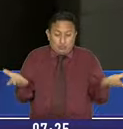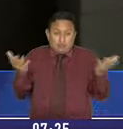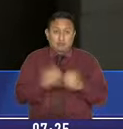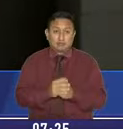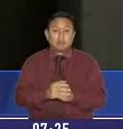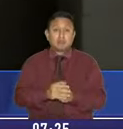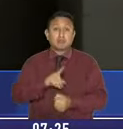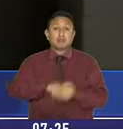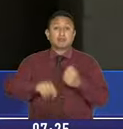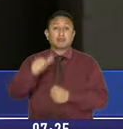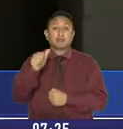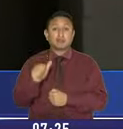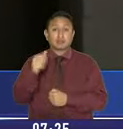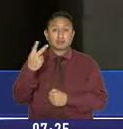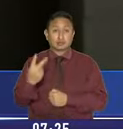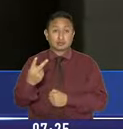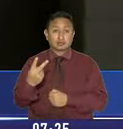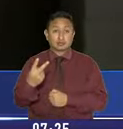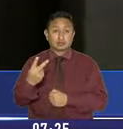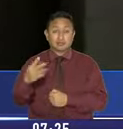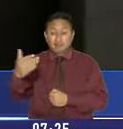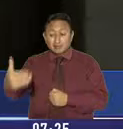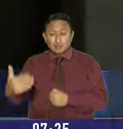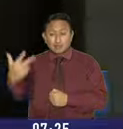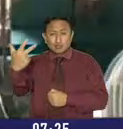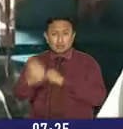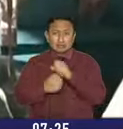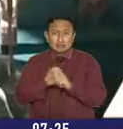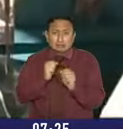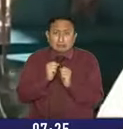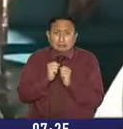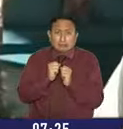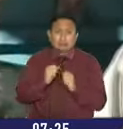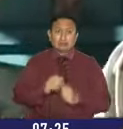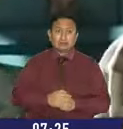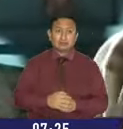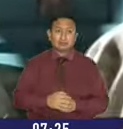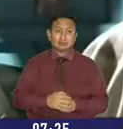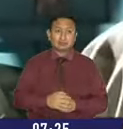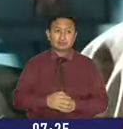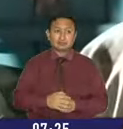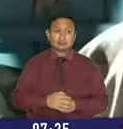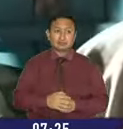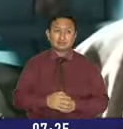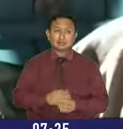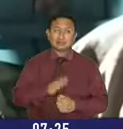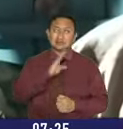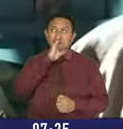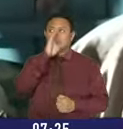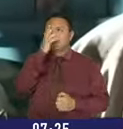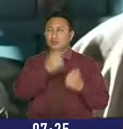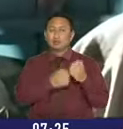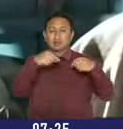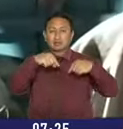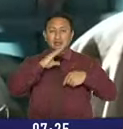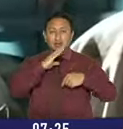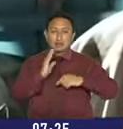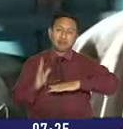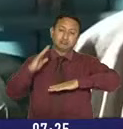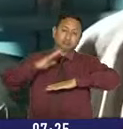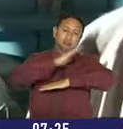que estaba asustada. La salvación ya de nosotros, toda la vida vivimos en agua, todo el tiempo. Perdiendo